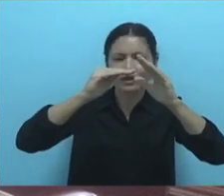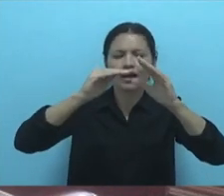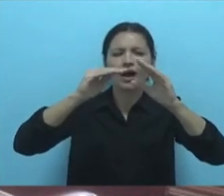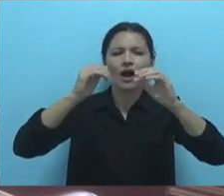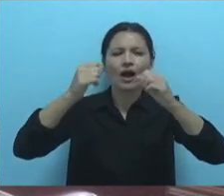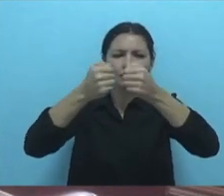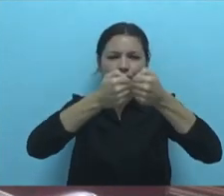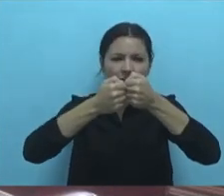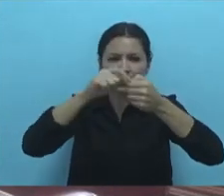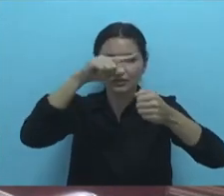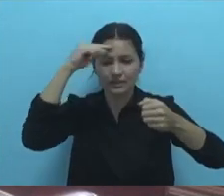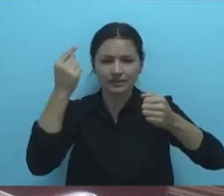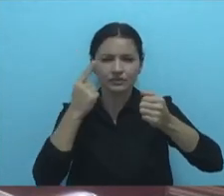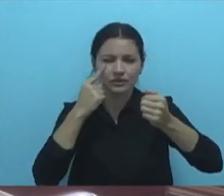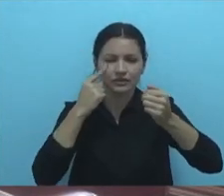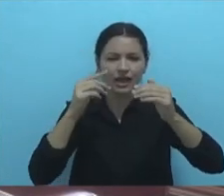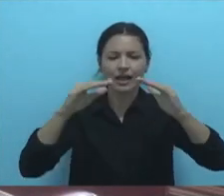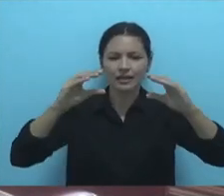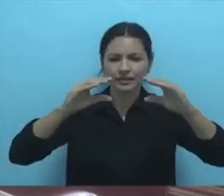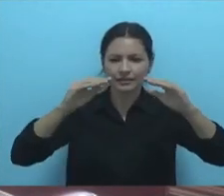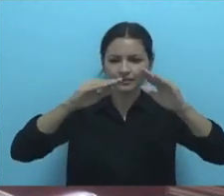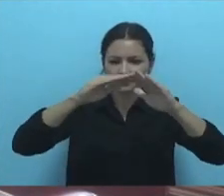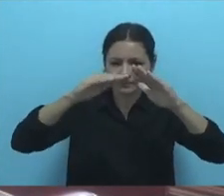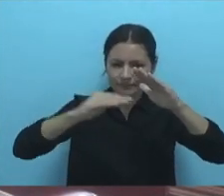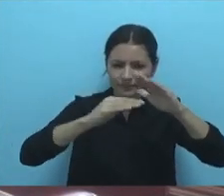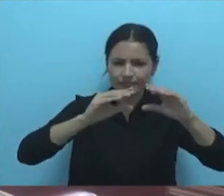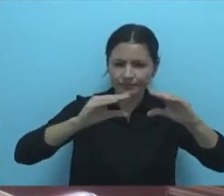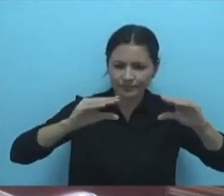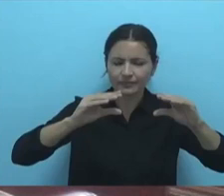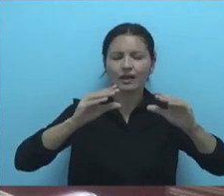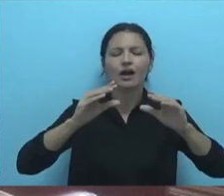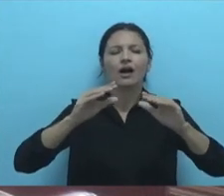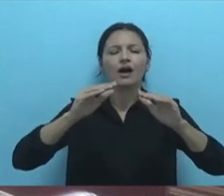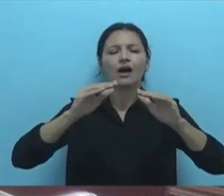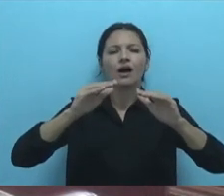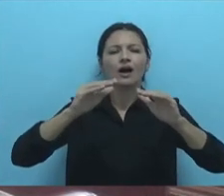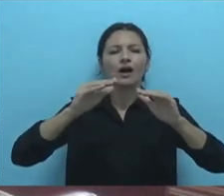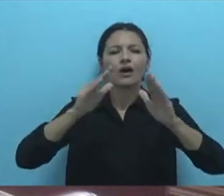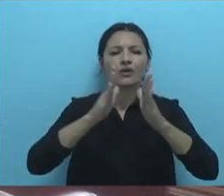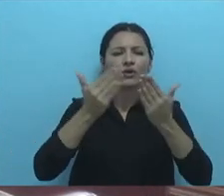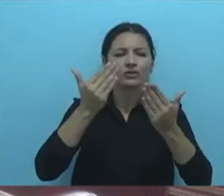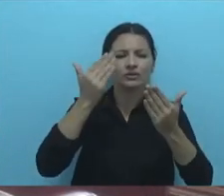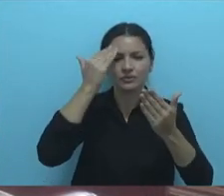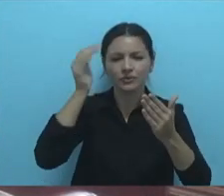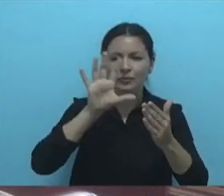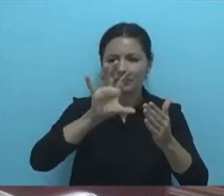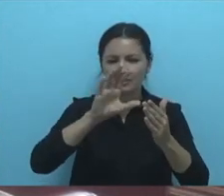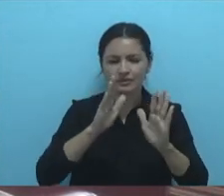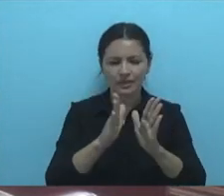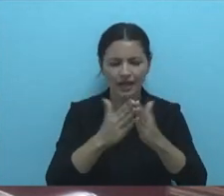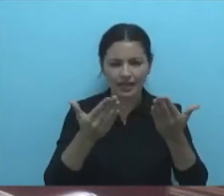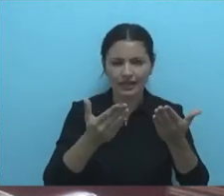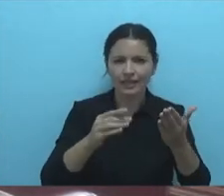vienen las constituciones provinciales las leyes después viene la sentencia judicial